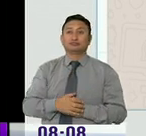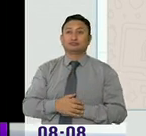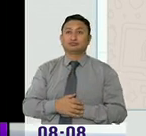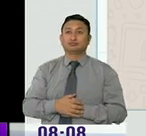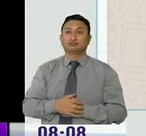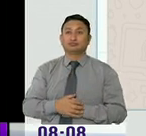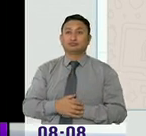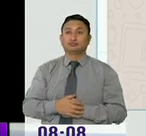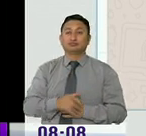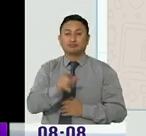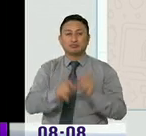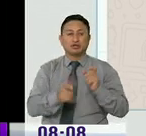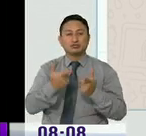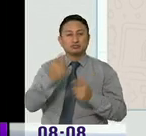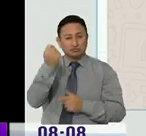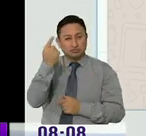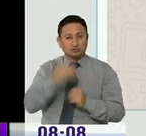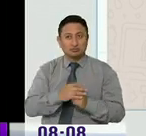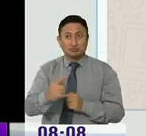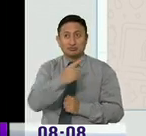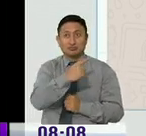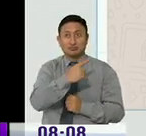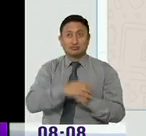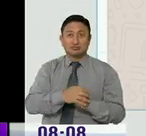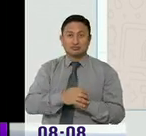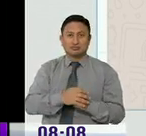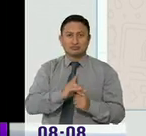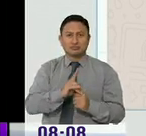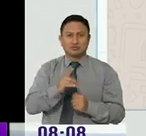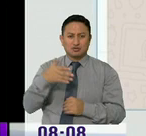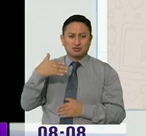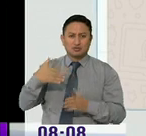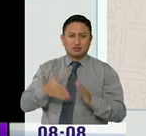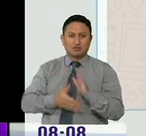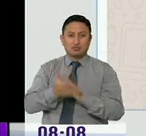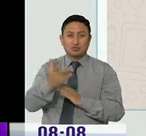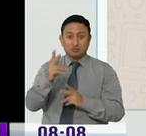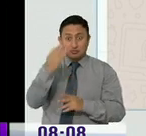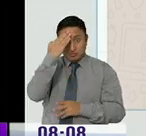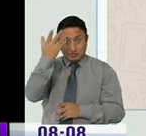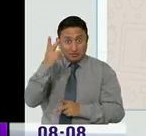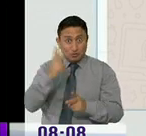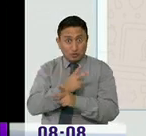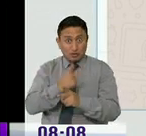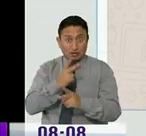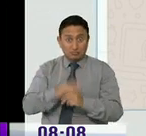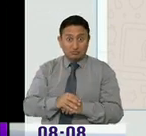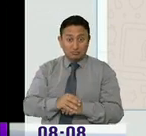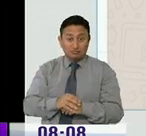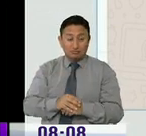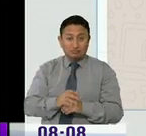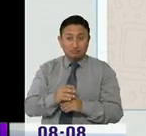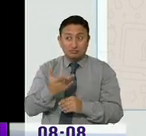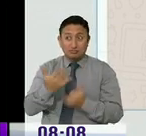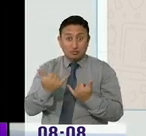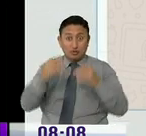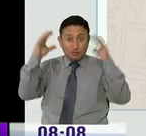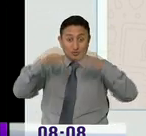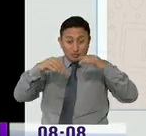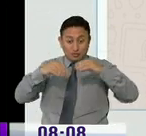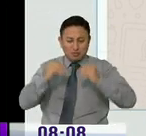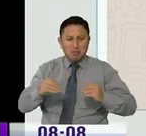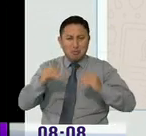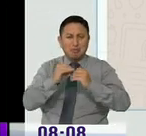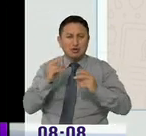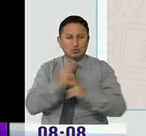haga conciencia. Irresponsables como este matan y viven en la Simón Bolívar. Saben que hay que manejar con cuidado, mucho más cuando la calzada está mojada, dice